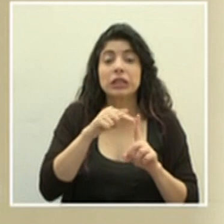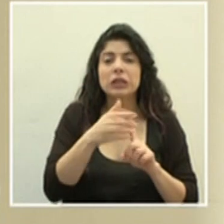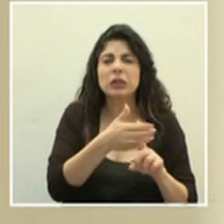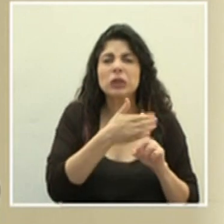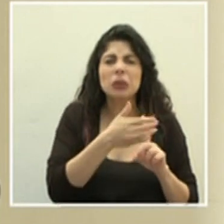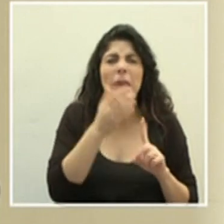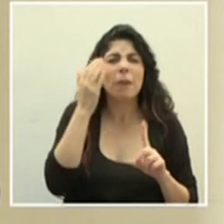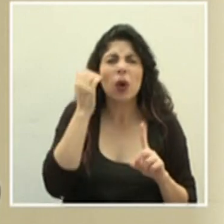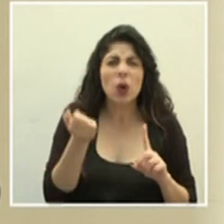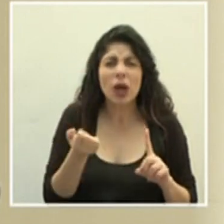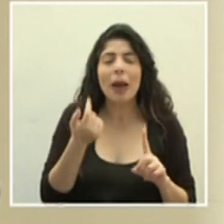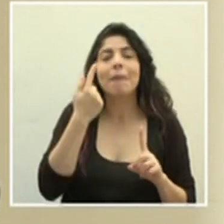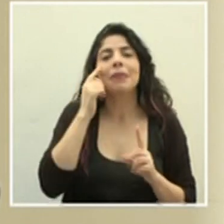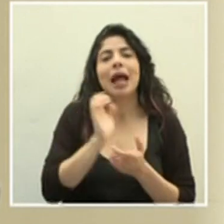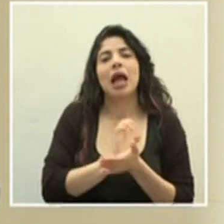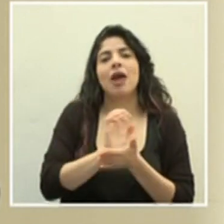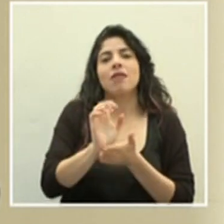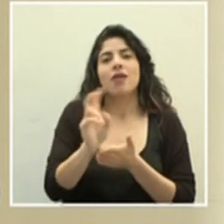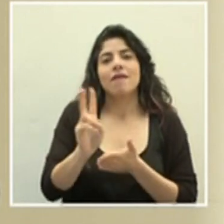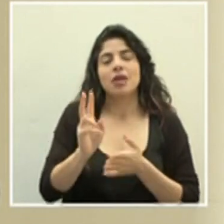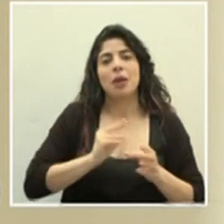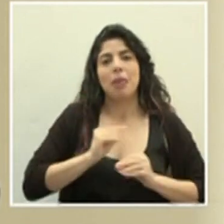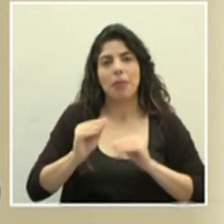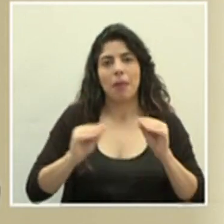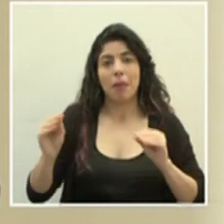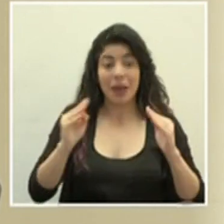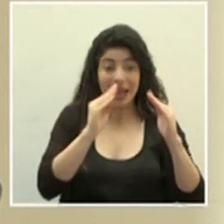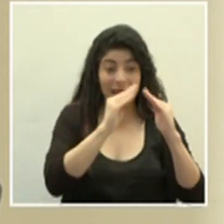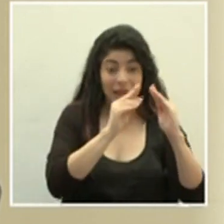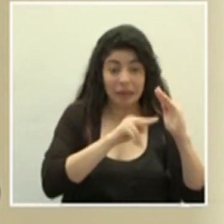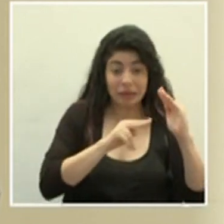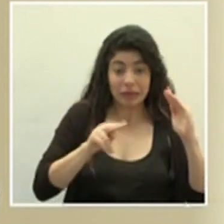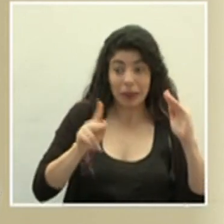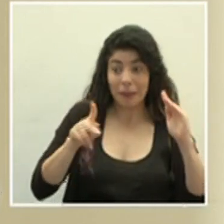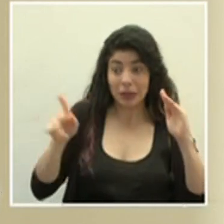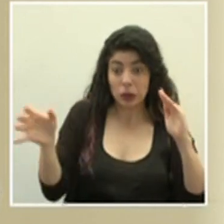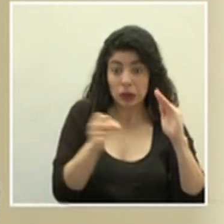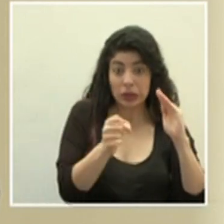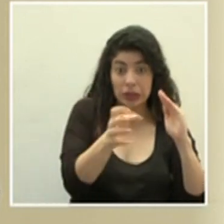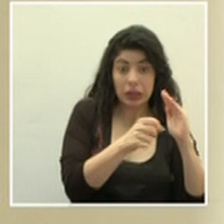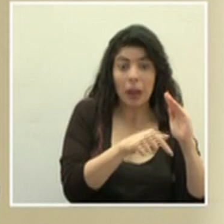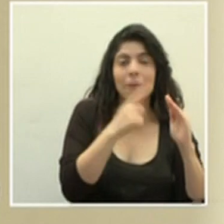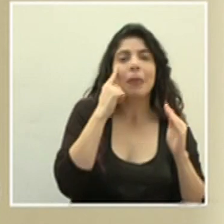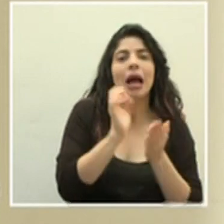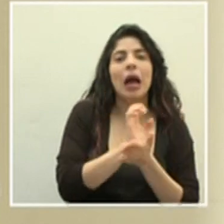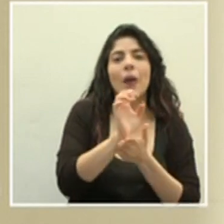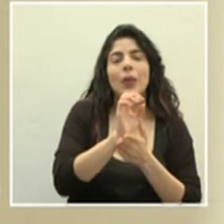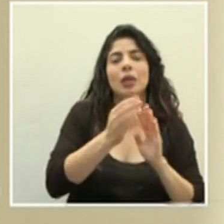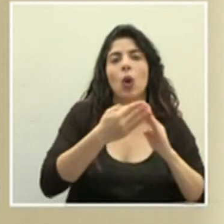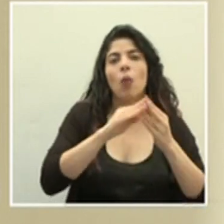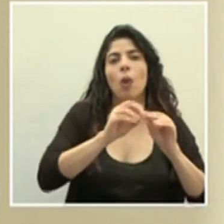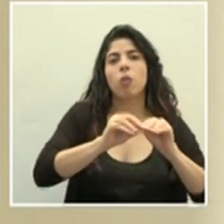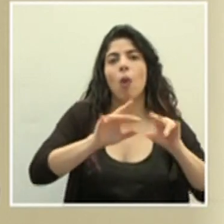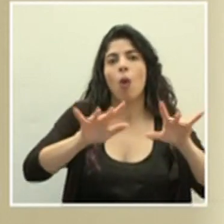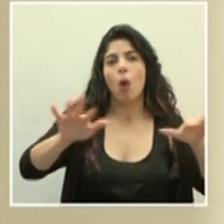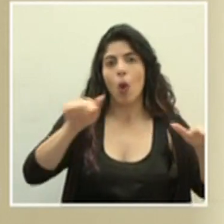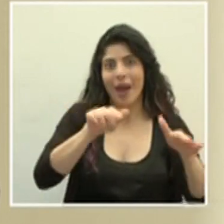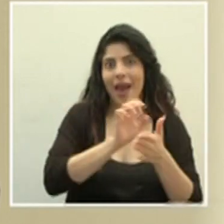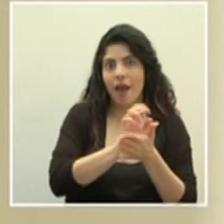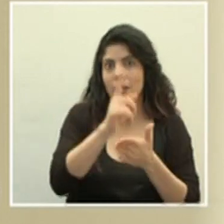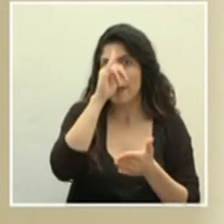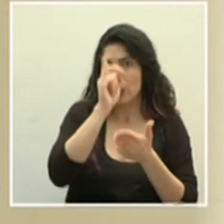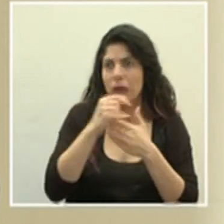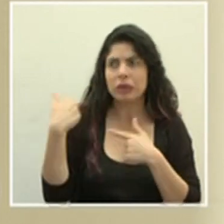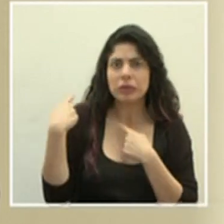es evitar la propagación del virus, es evitar a toda costa que tengamos una transmisión comunitaria, y es en lo que hemos venido